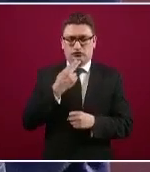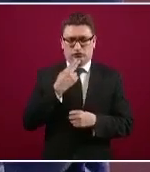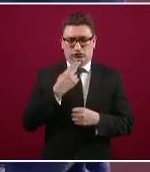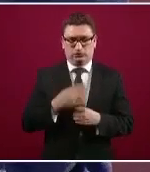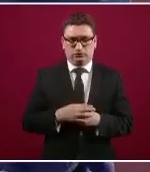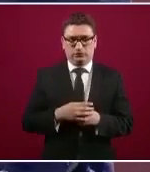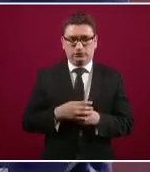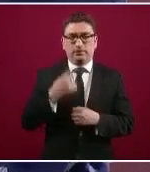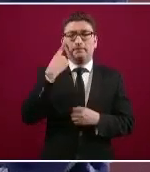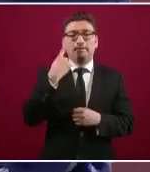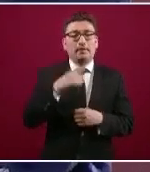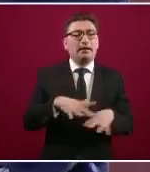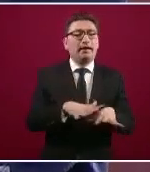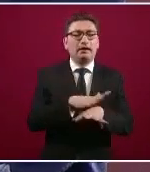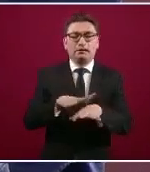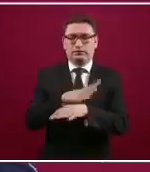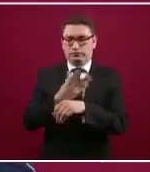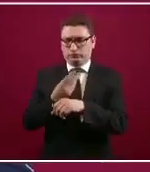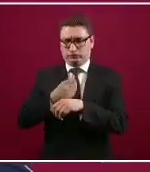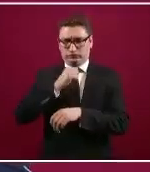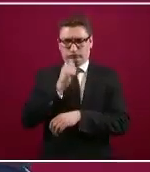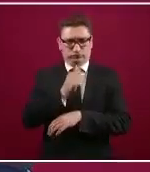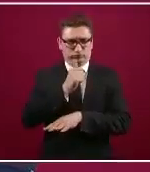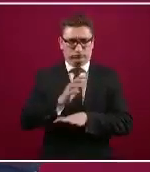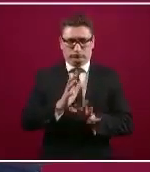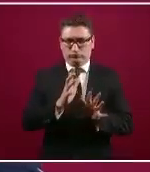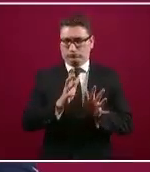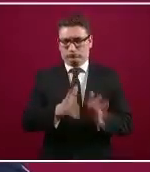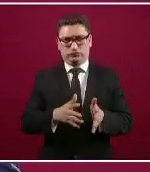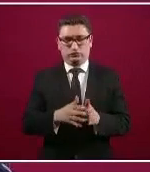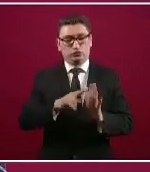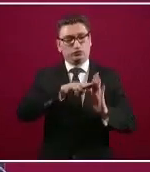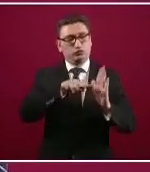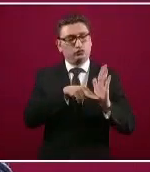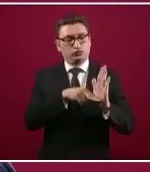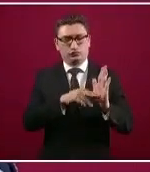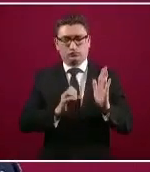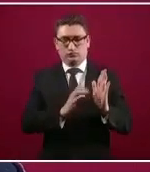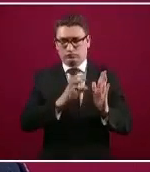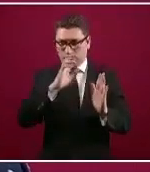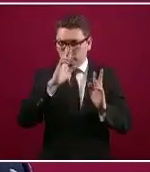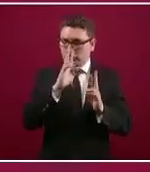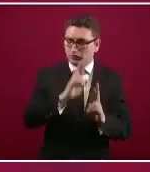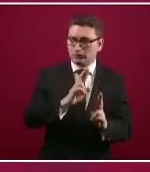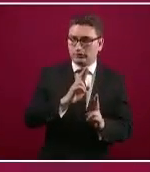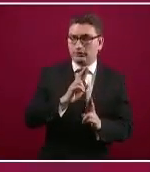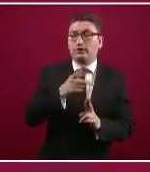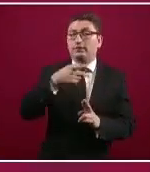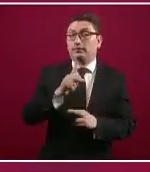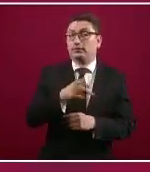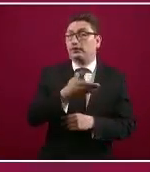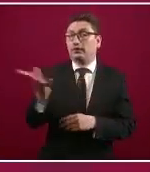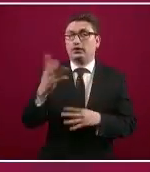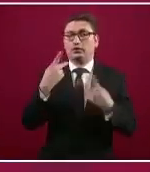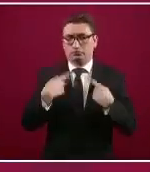sin alterar, sin modificar las normas, pero que ellos sepan.